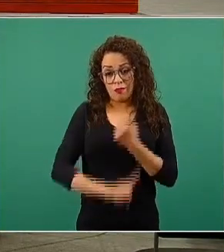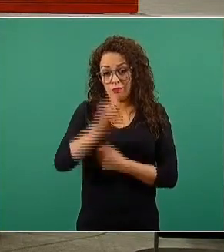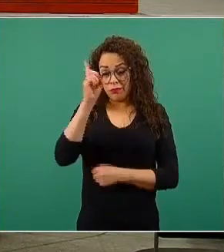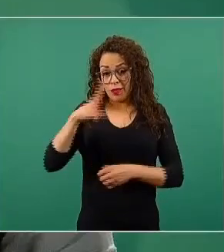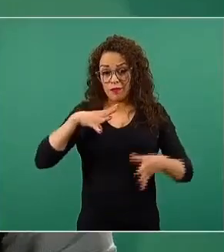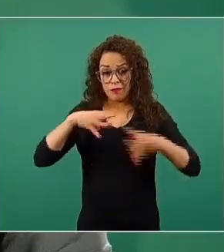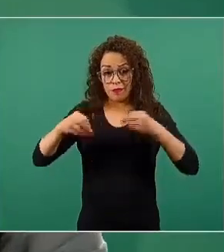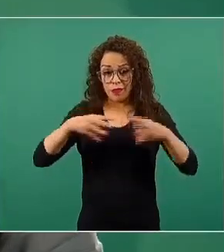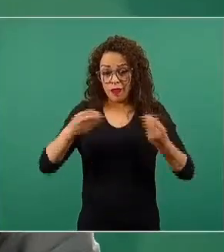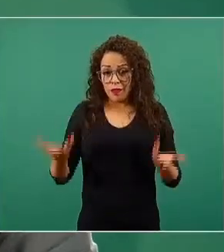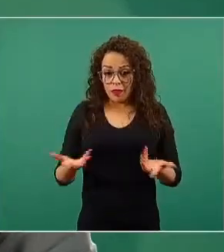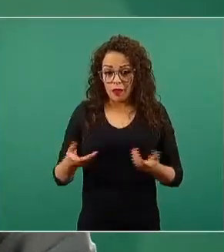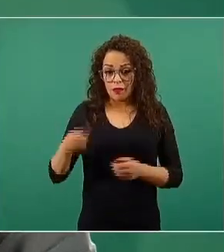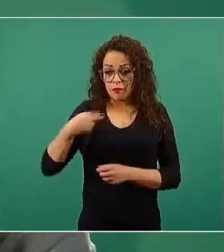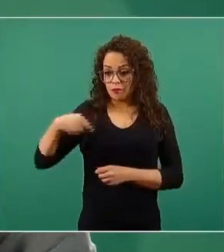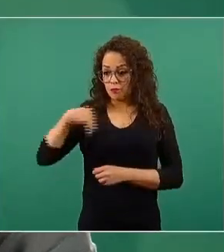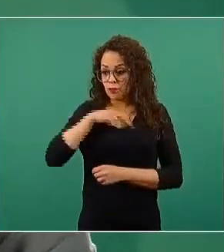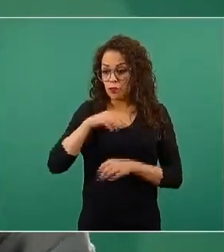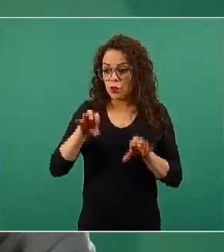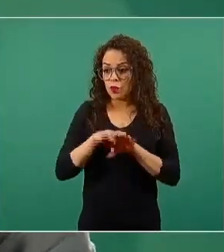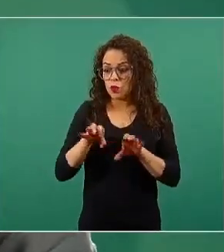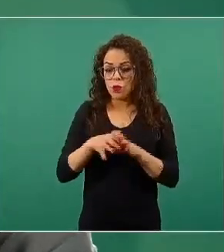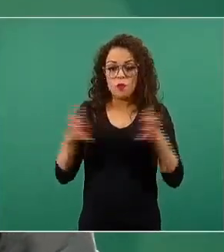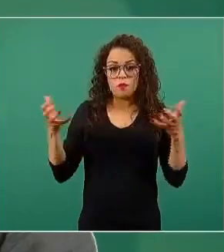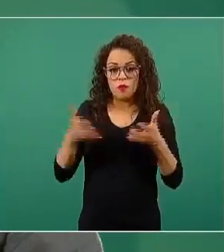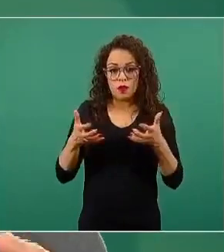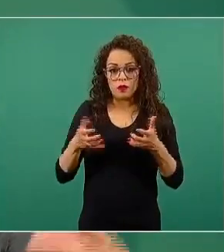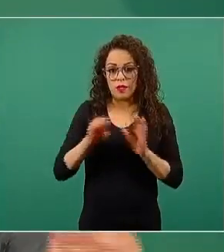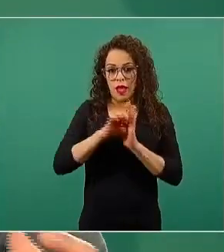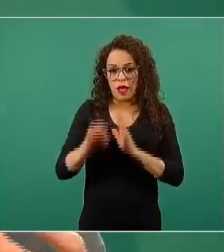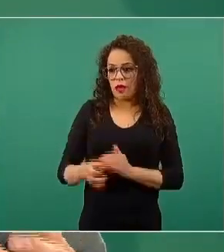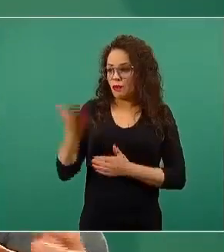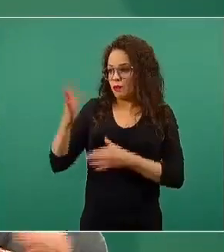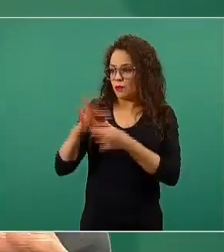lo que nos acaba de mostrar el doctor Lutzo en el caso de San Luis Potosí,